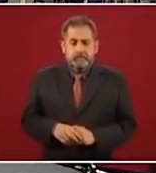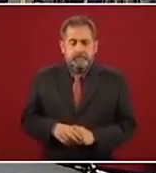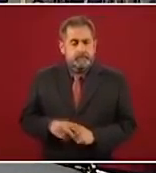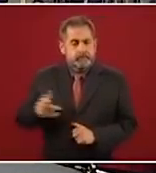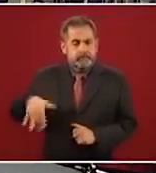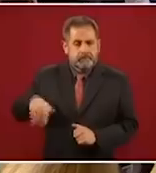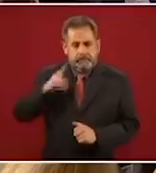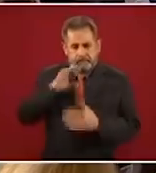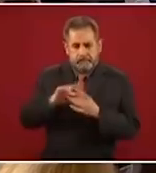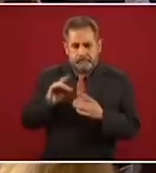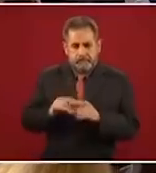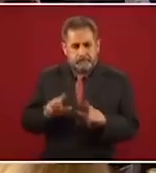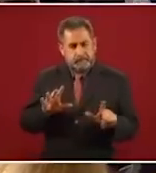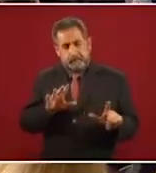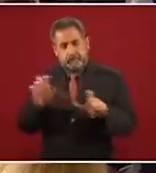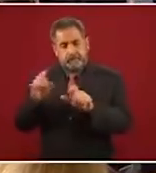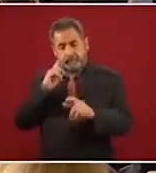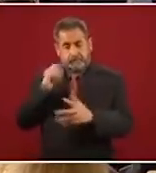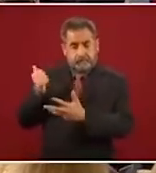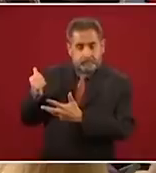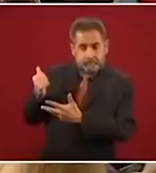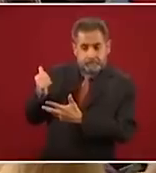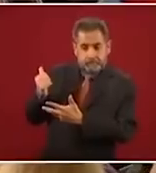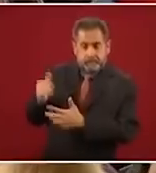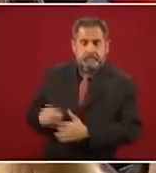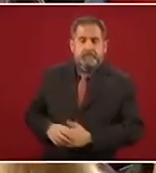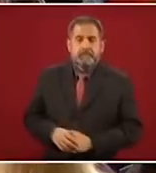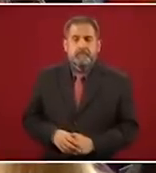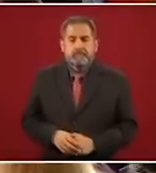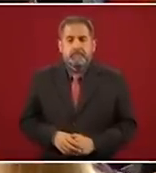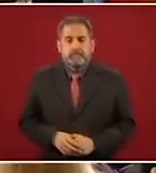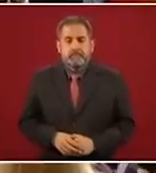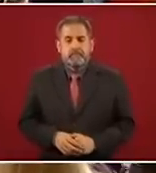Hablaba yo de 700 ambulancias.